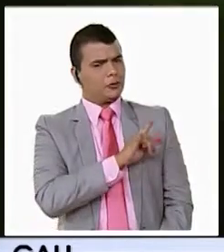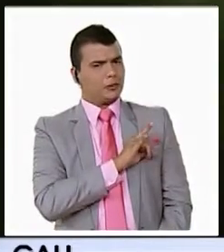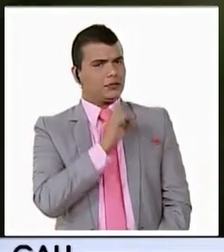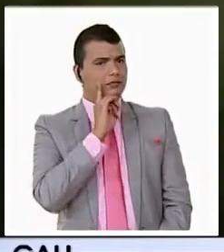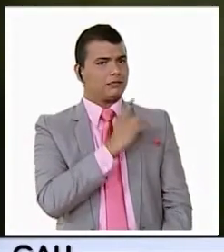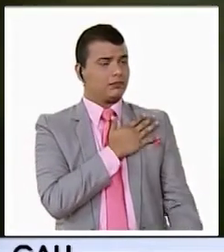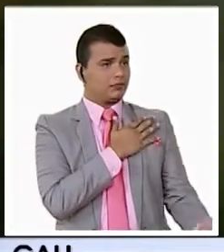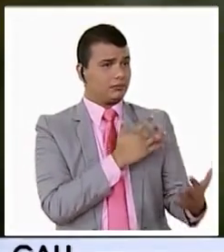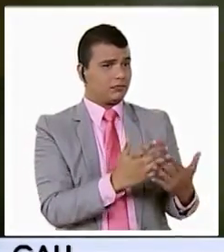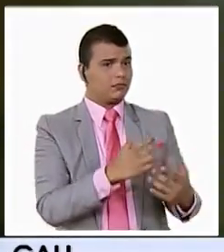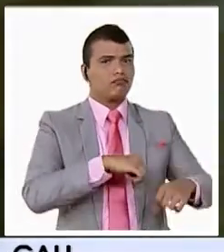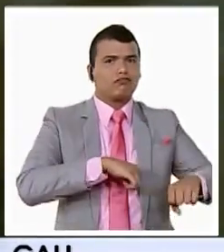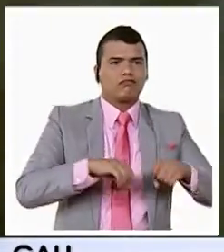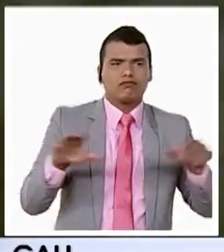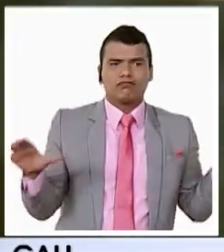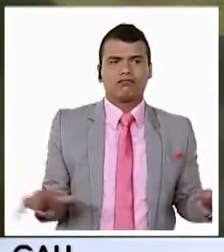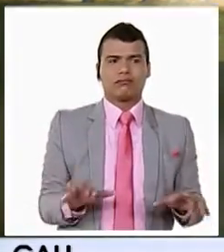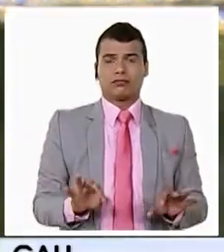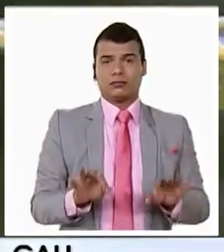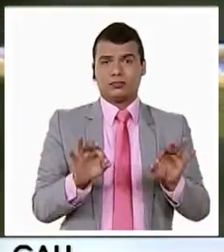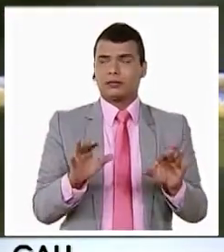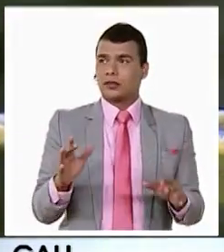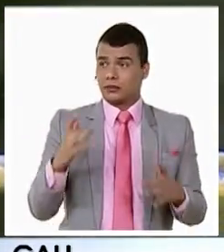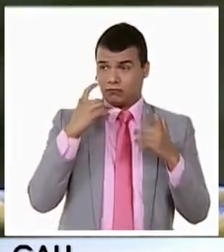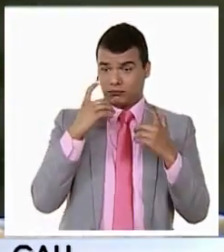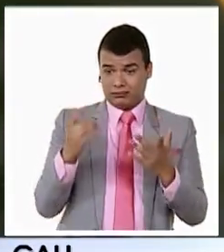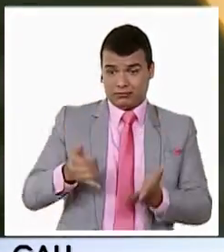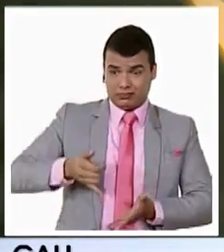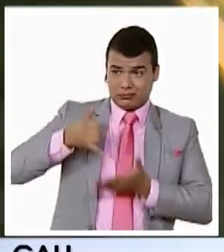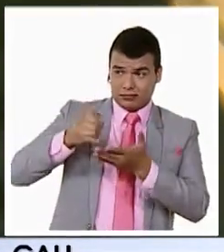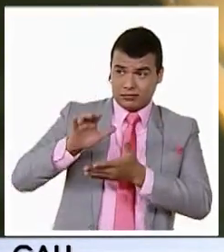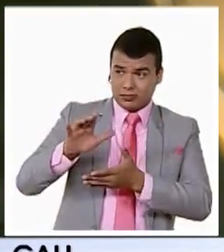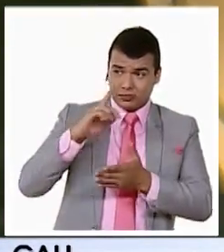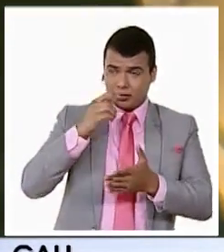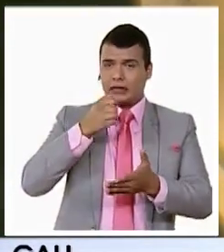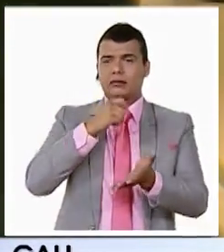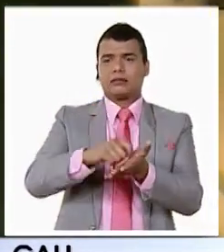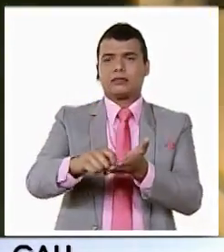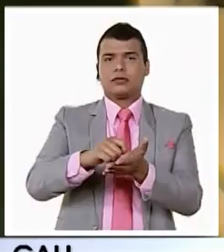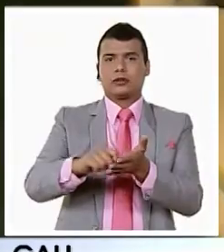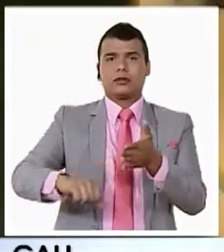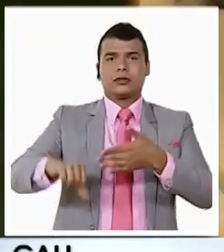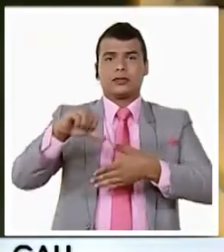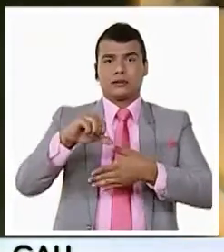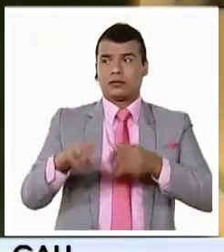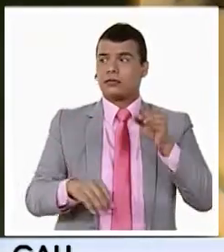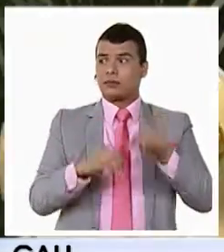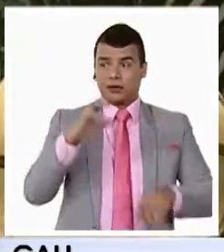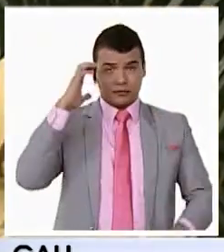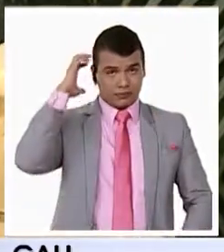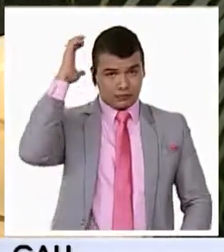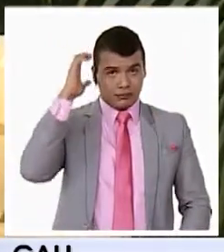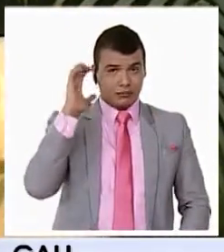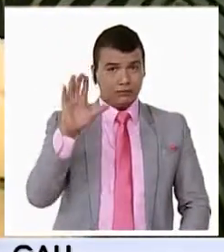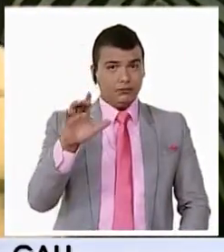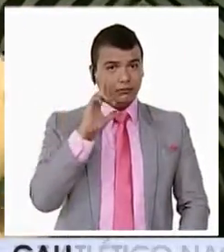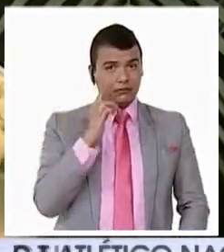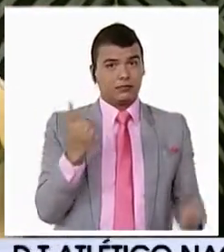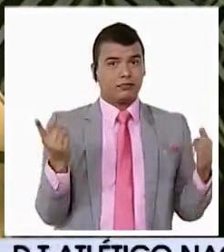en Montevideo, en Punta del Este. Es una distinción técnico no solo de la prensa suramericana, sino la europea.